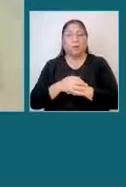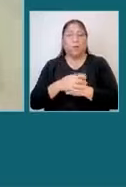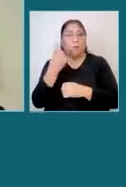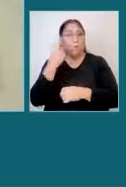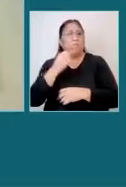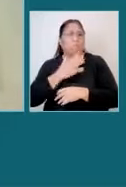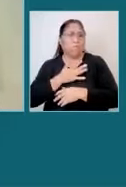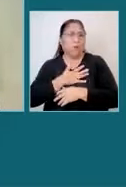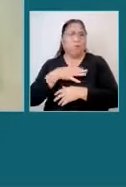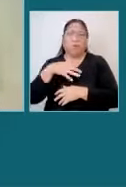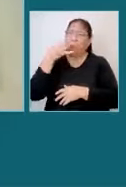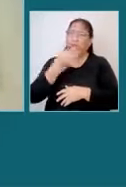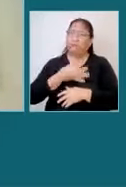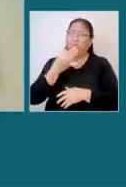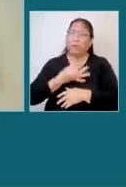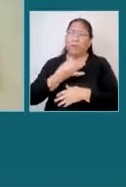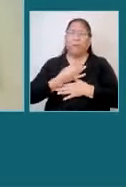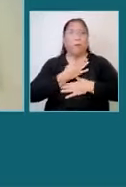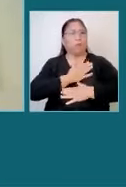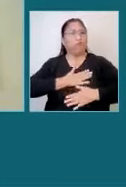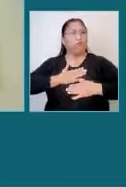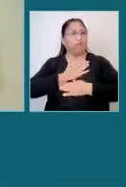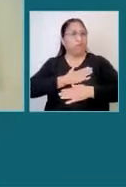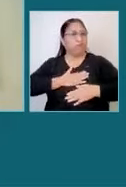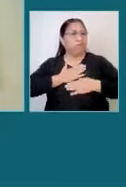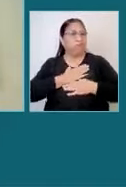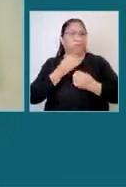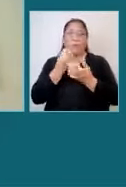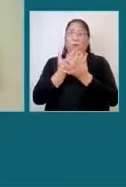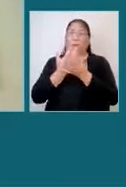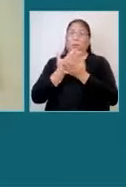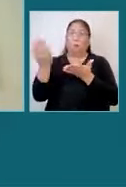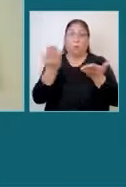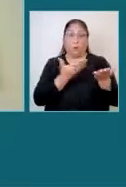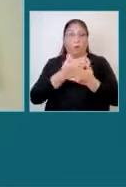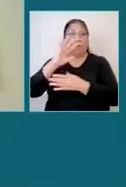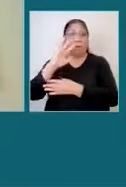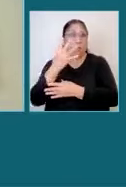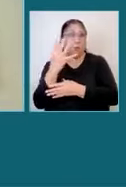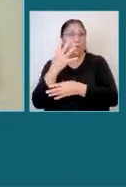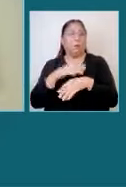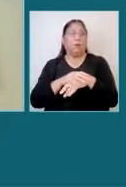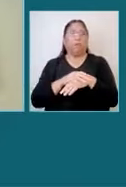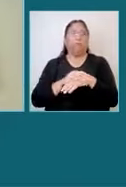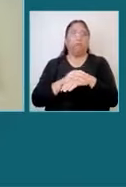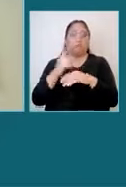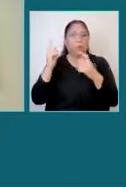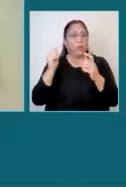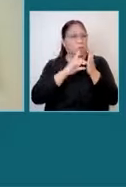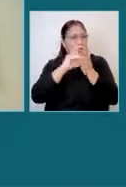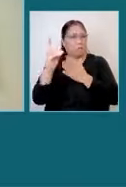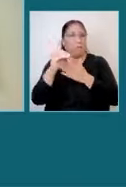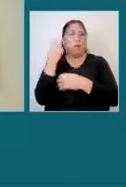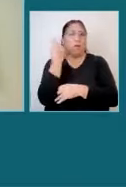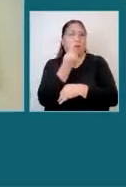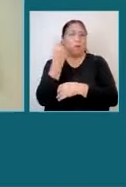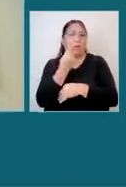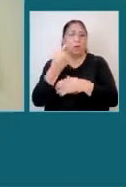mí realmente un placer darles la bienvenida a esta quinta edición anual de la Semana Nacional de